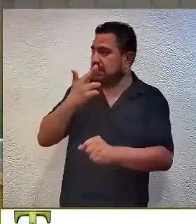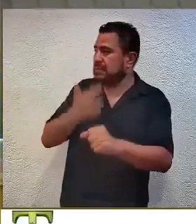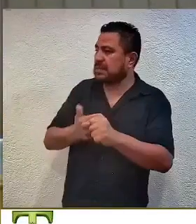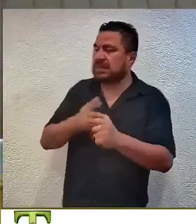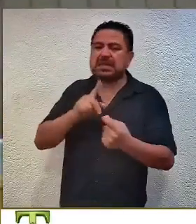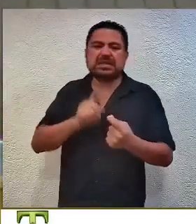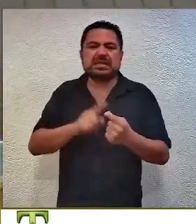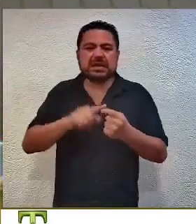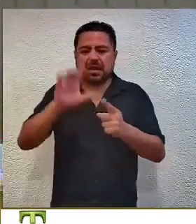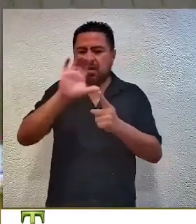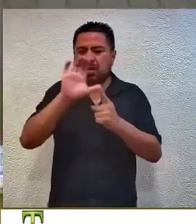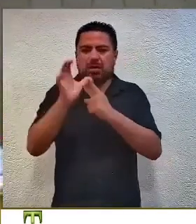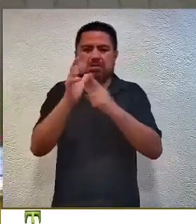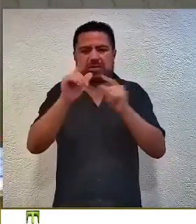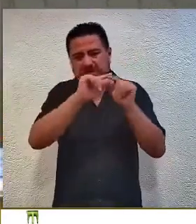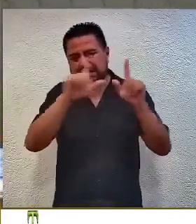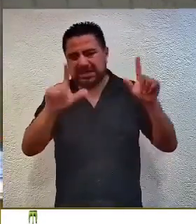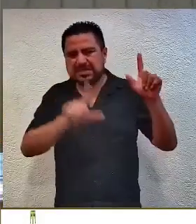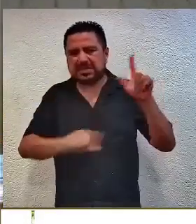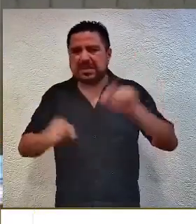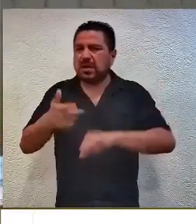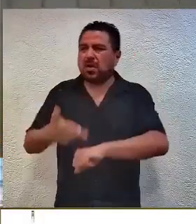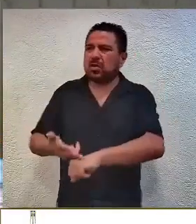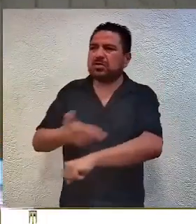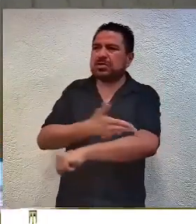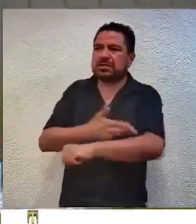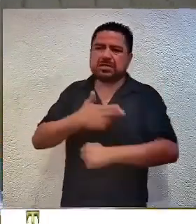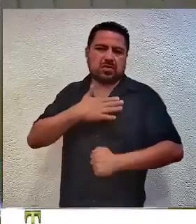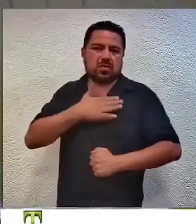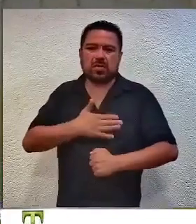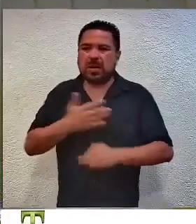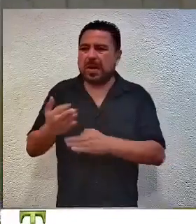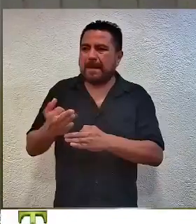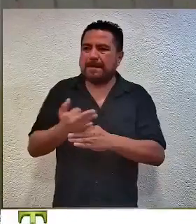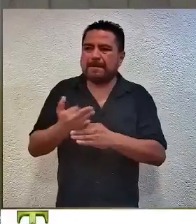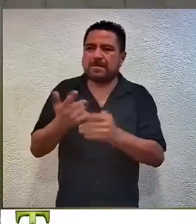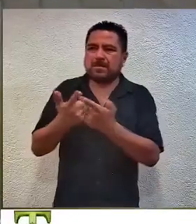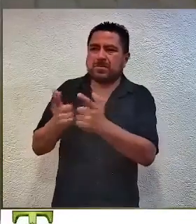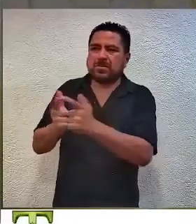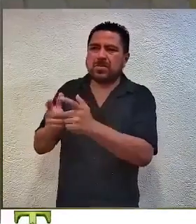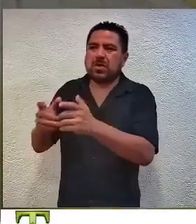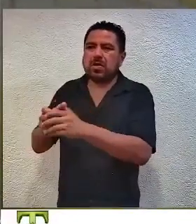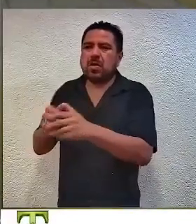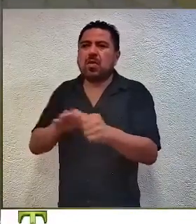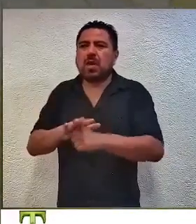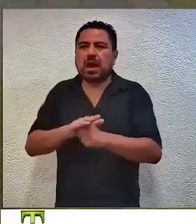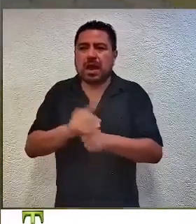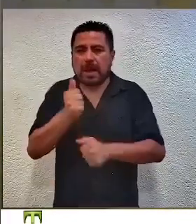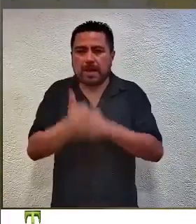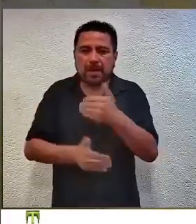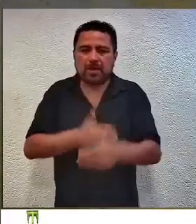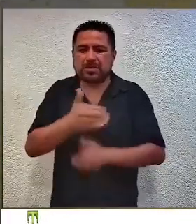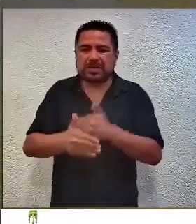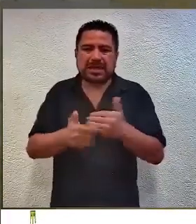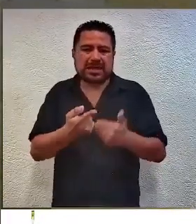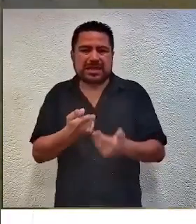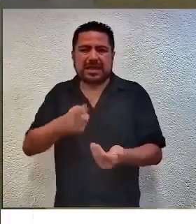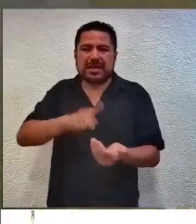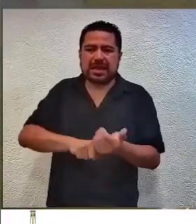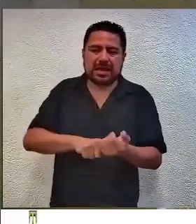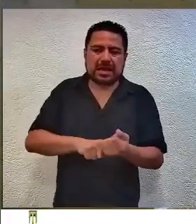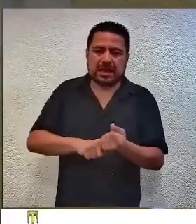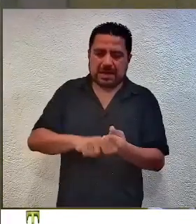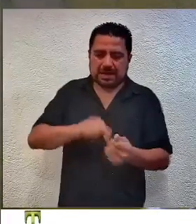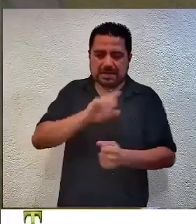que es la Comisión Nacional de Honestidad y de Justicia de Morena, en el procedimiento interno identificado